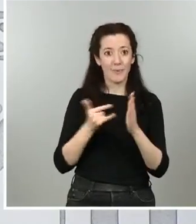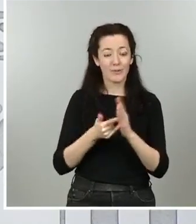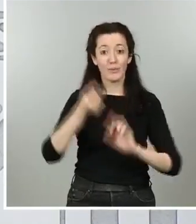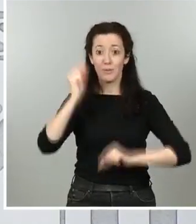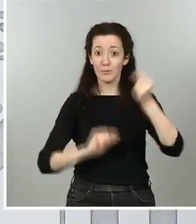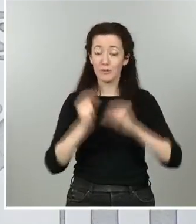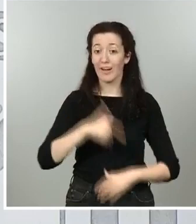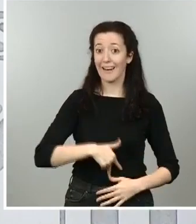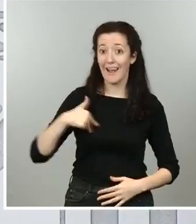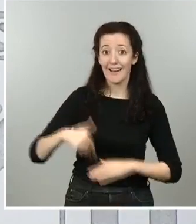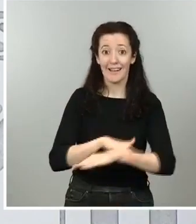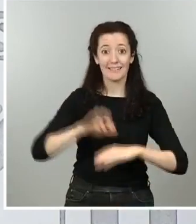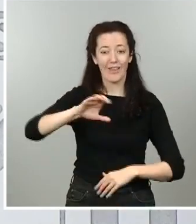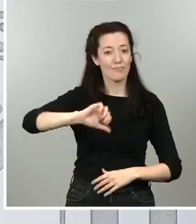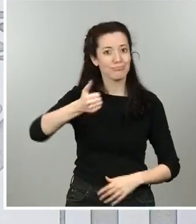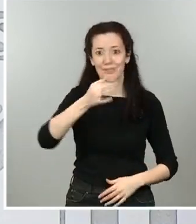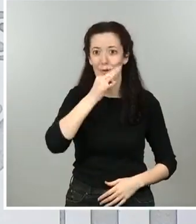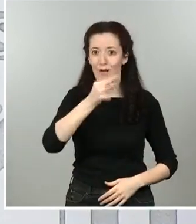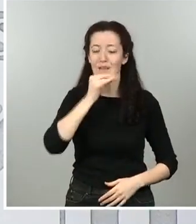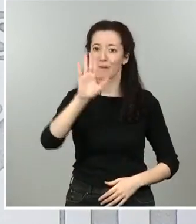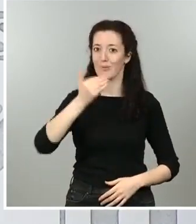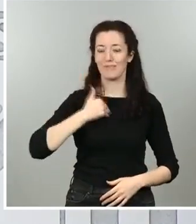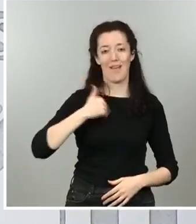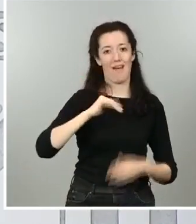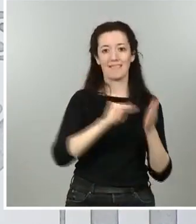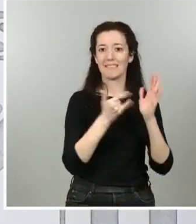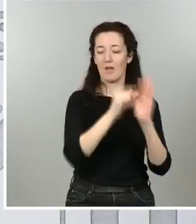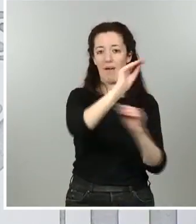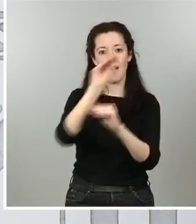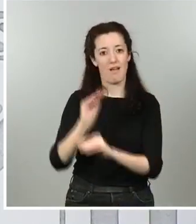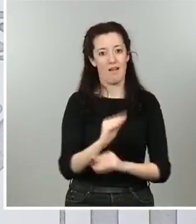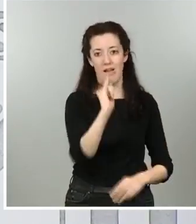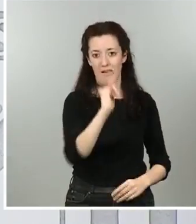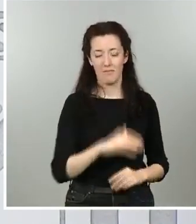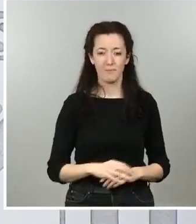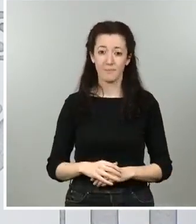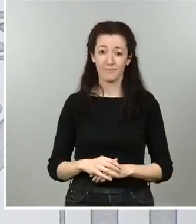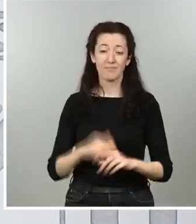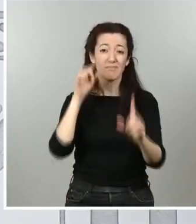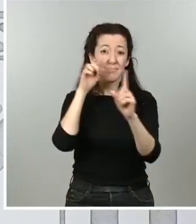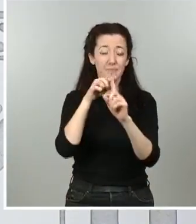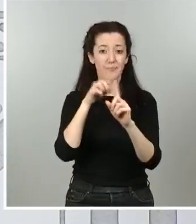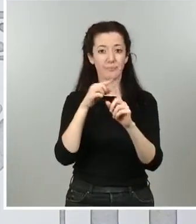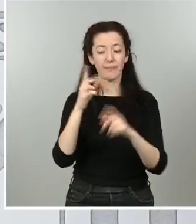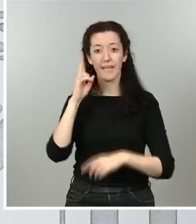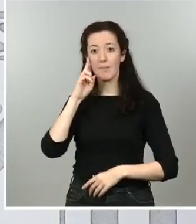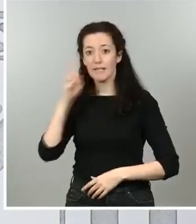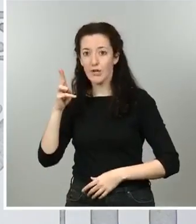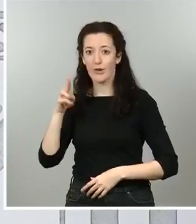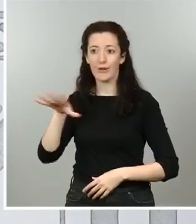del Estado. En la misma línea y a fin de garantizar liquidez y evitar tensiones de tesorería, el Ministerio ya abonó